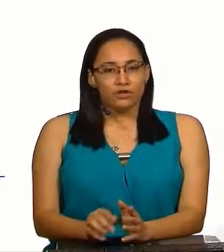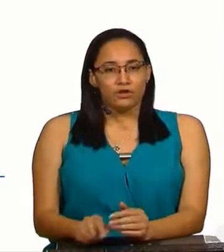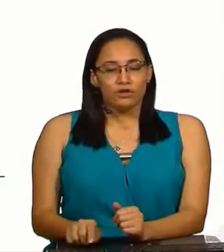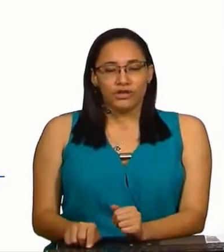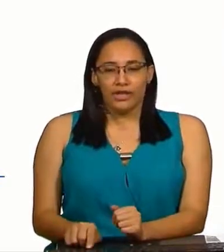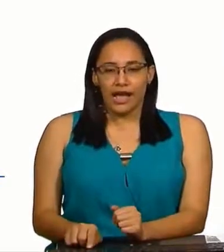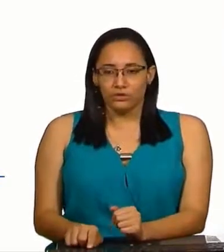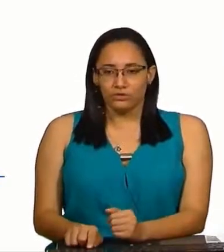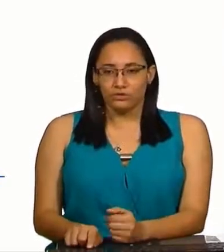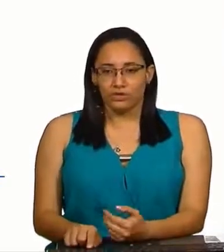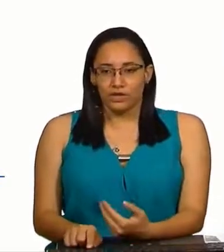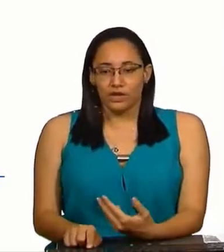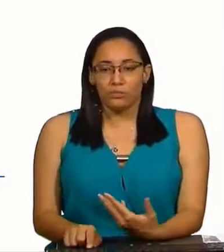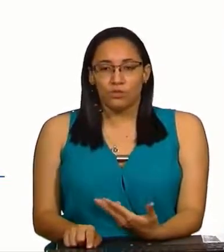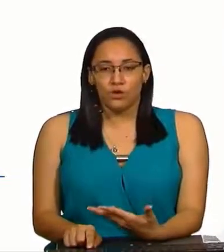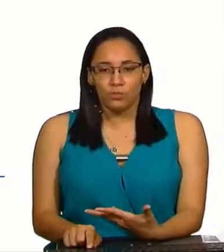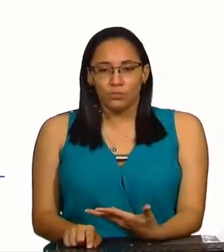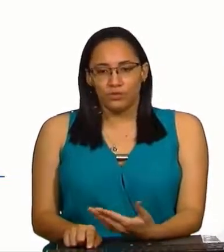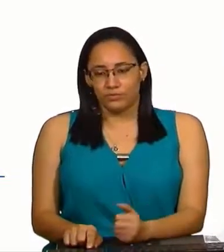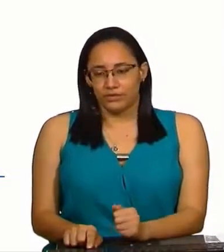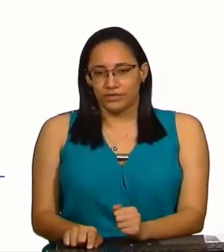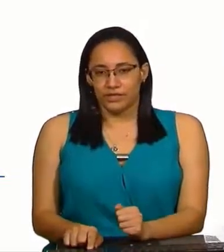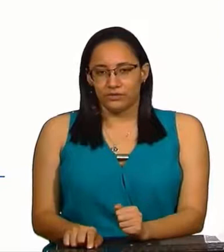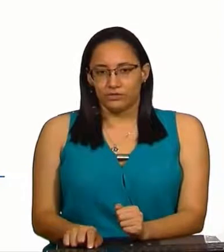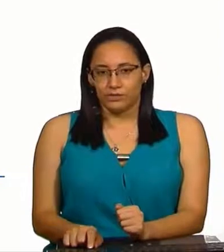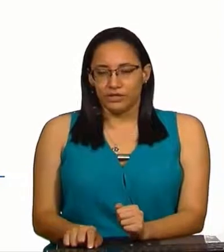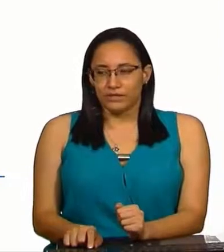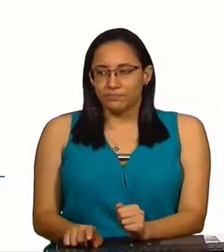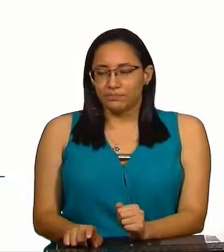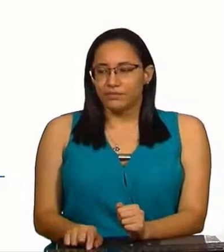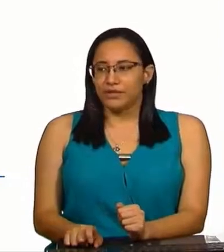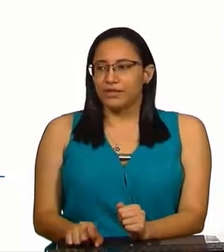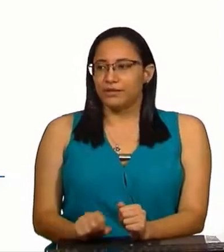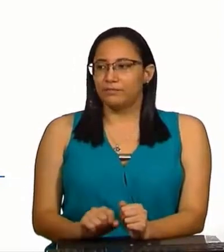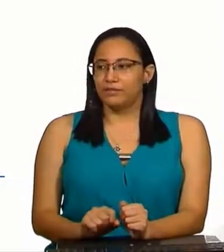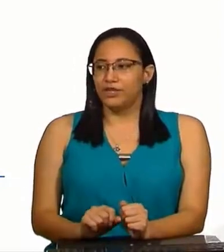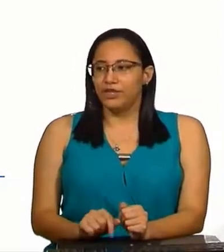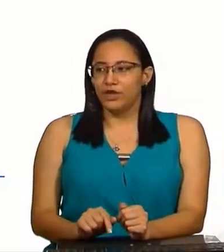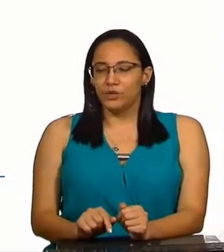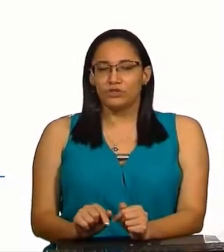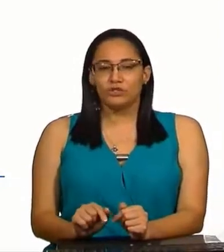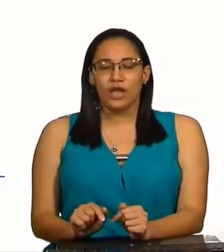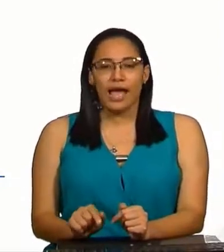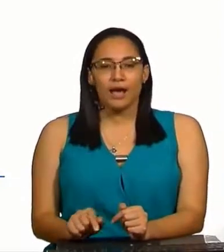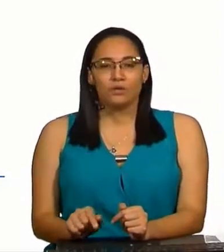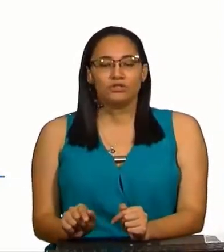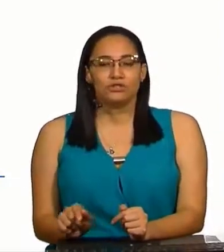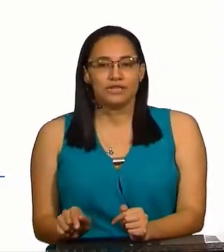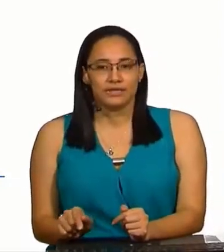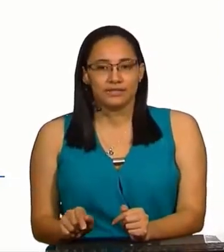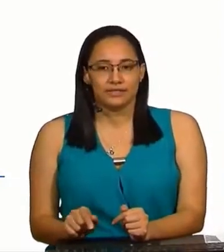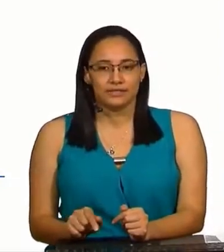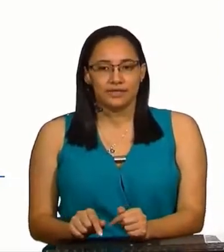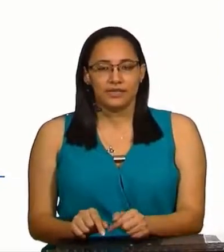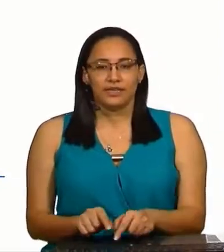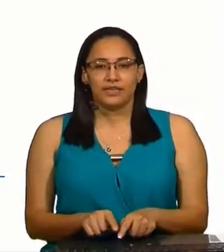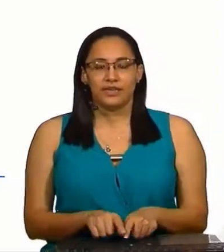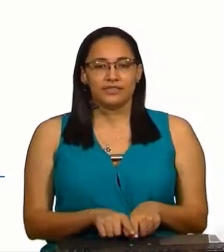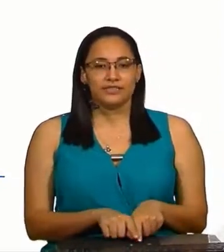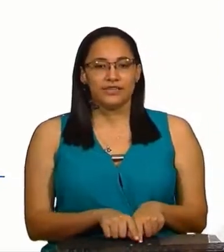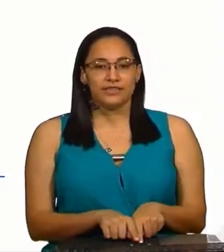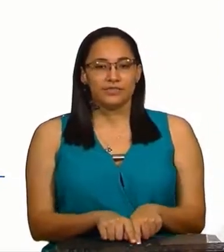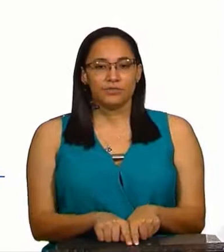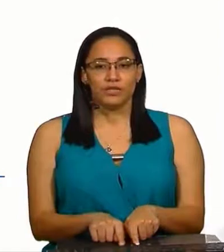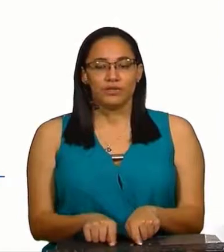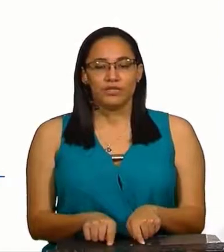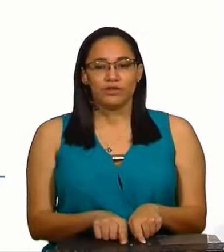pero solo con el how to, o sea, que cómo lo vamos a hacer. Entonces, vamos al primer ejemplo. He knows how to dance. Quiere